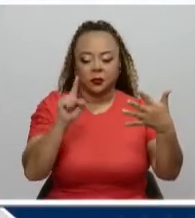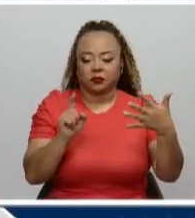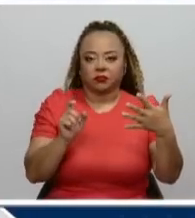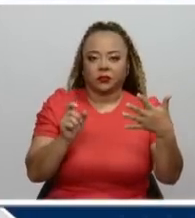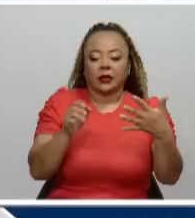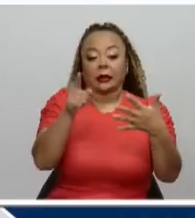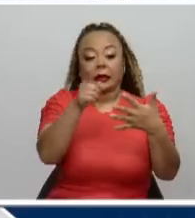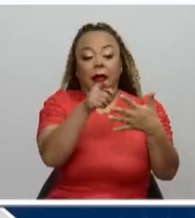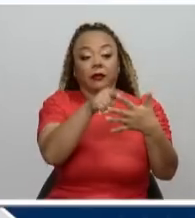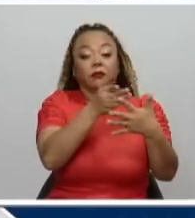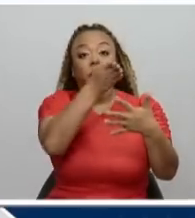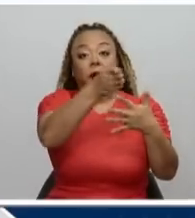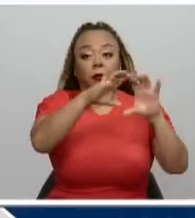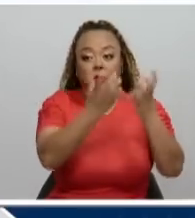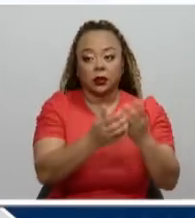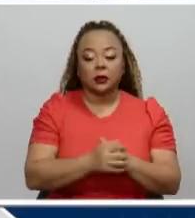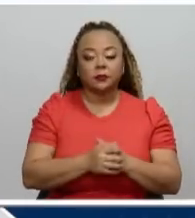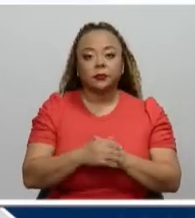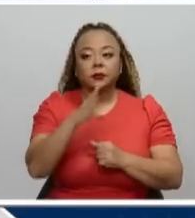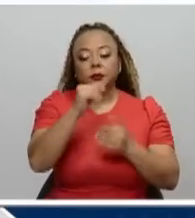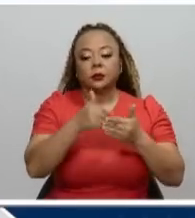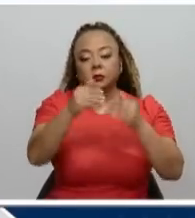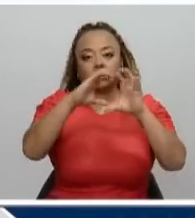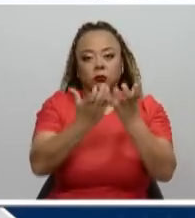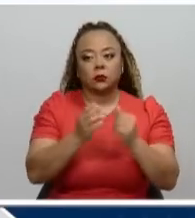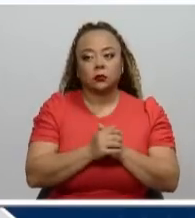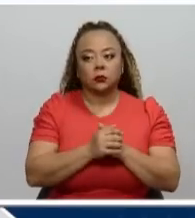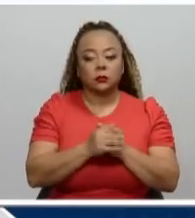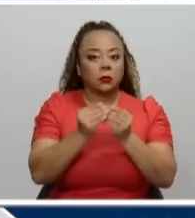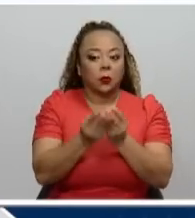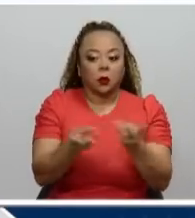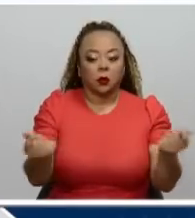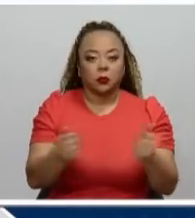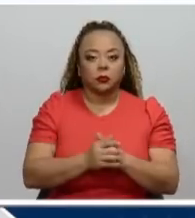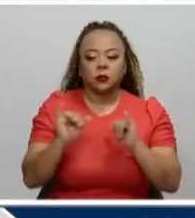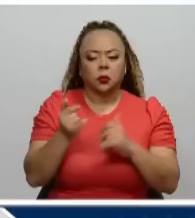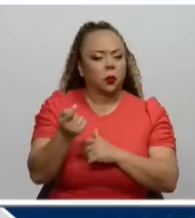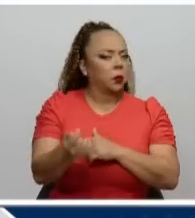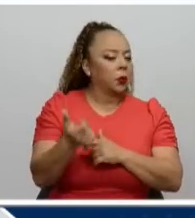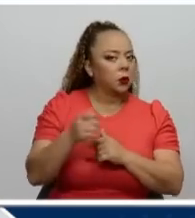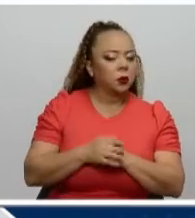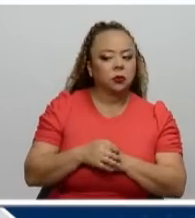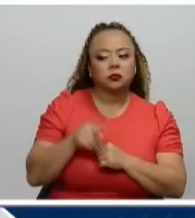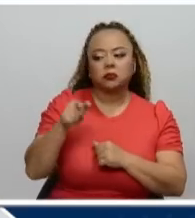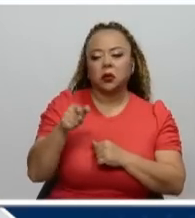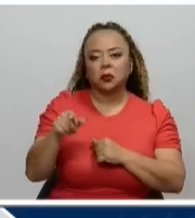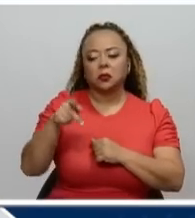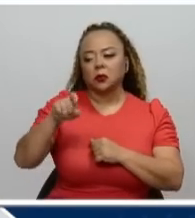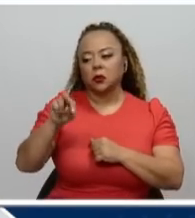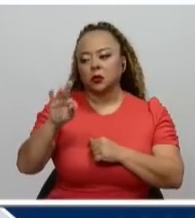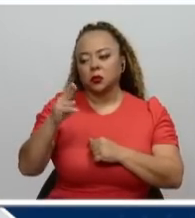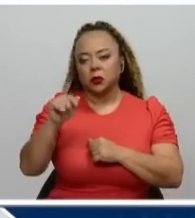que fue al mundial y después del mundial se nos perdió jugó poco estaba en el Story de Portugal